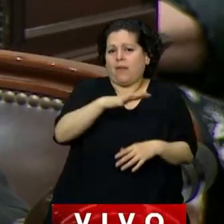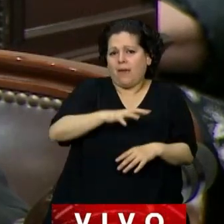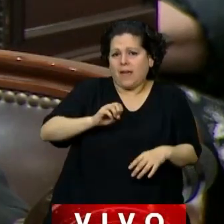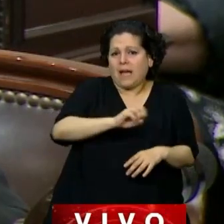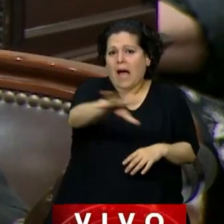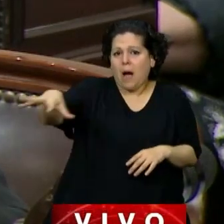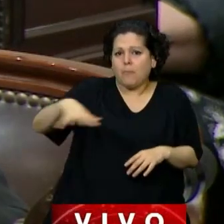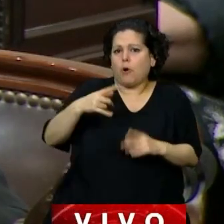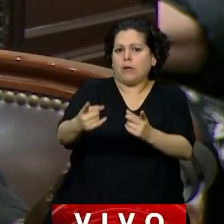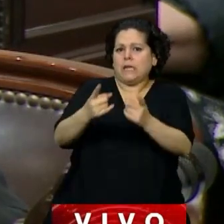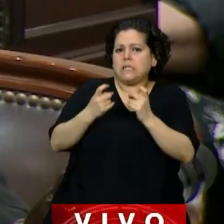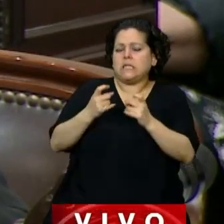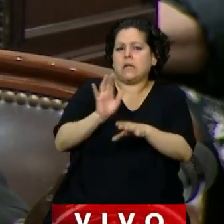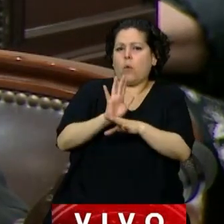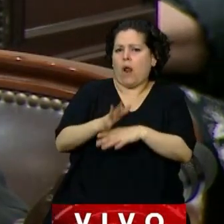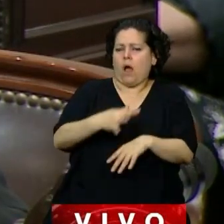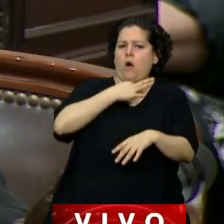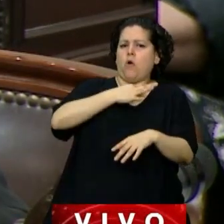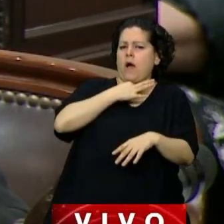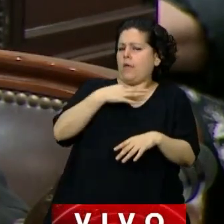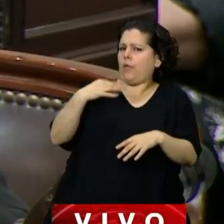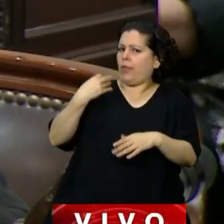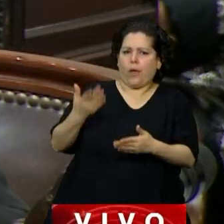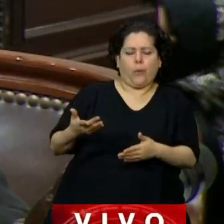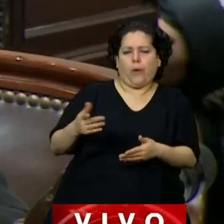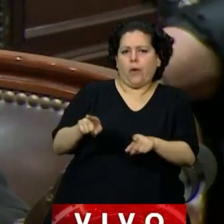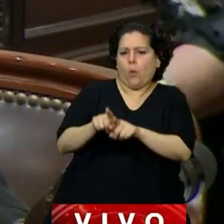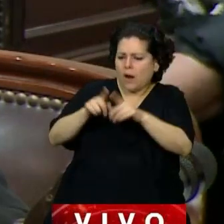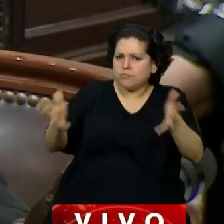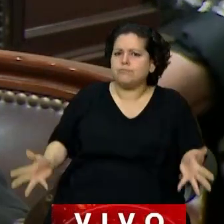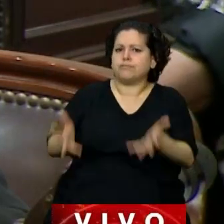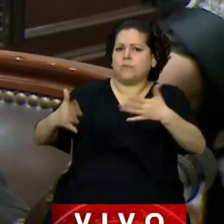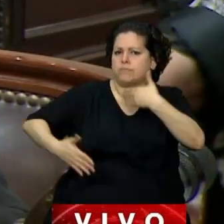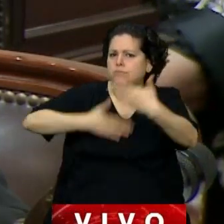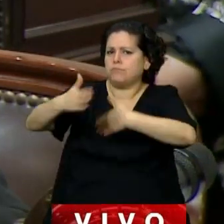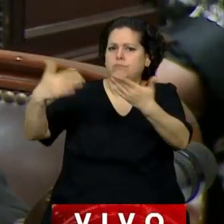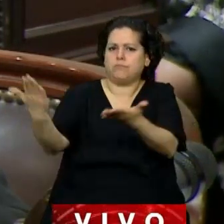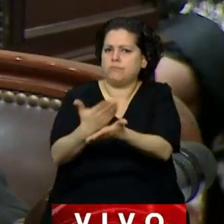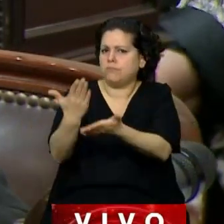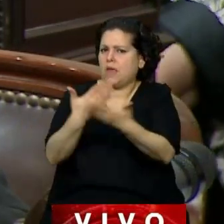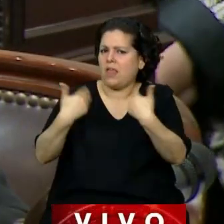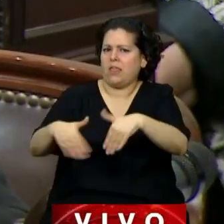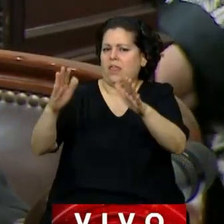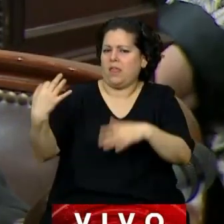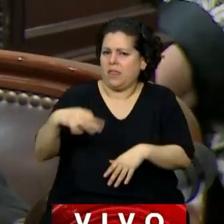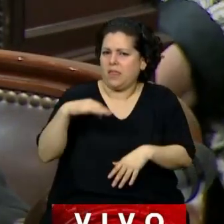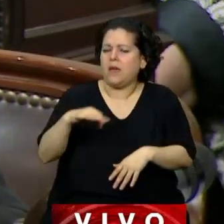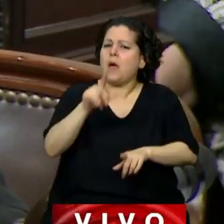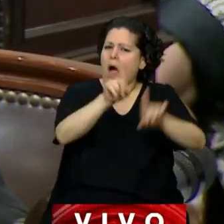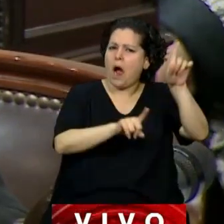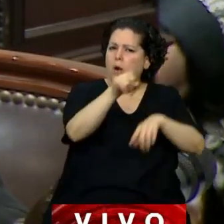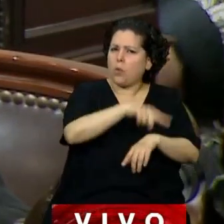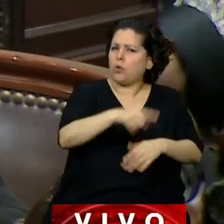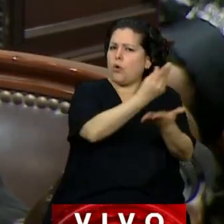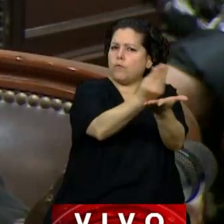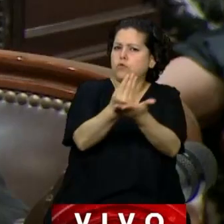uno, sino los dos pies de encima para poder producir. Creo que algunos funcionarios no han entendido aún la importancia